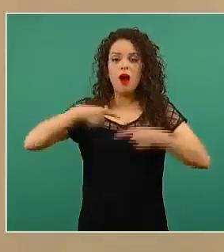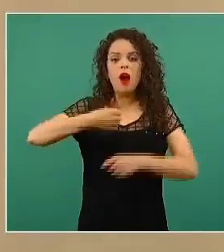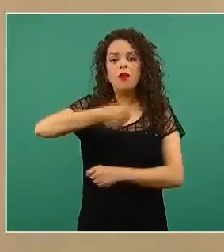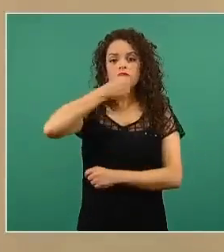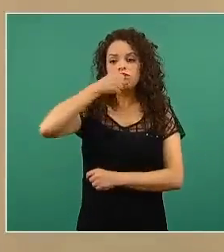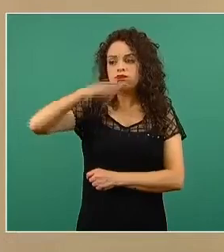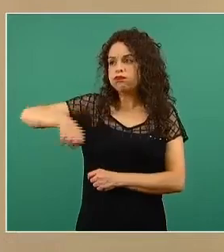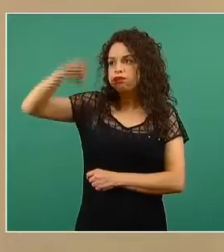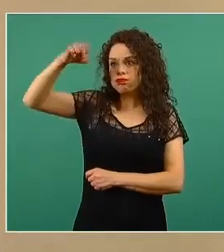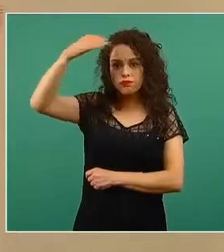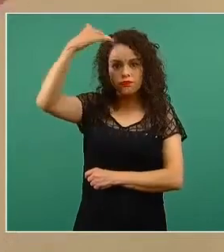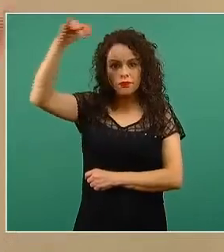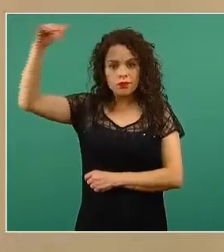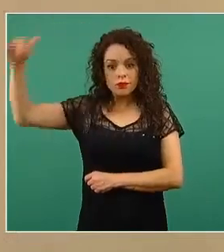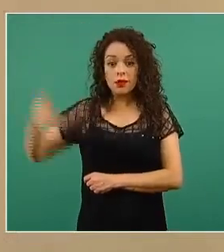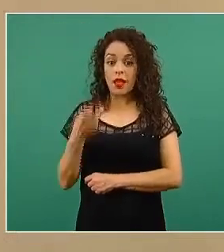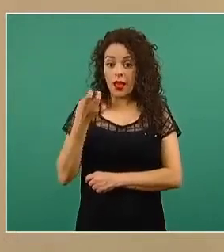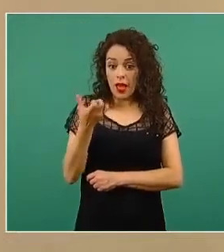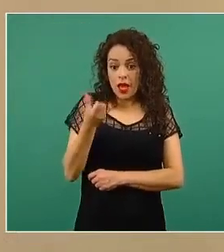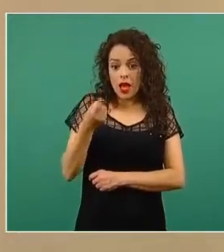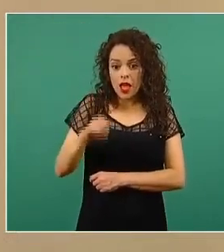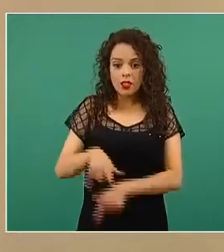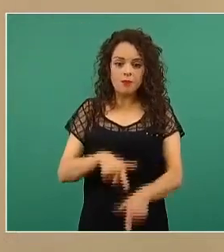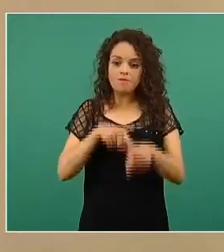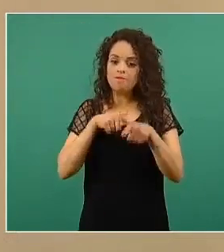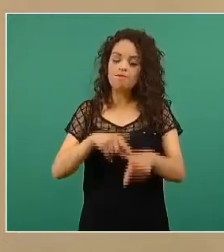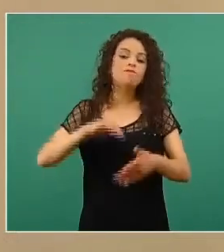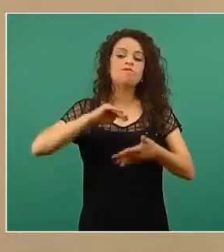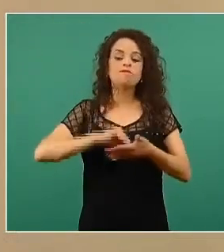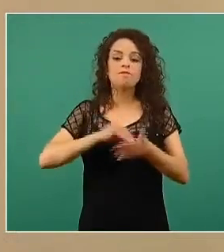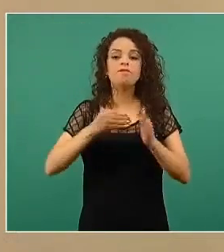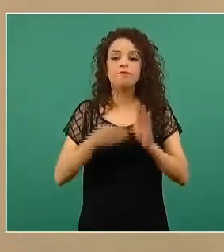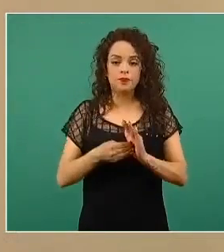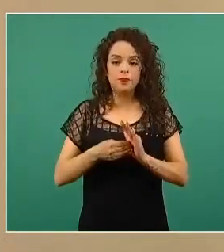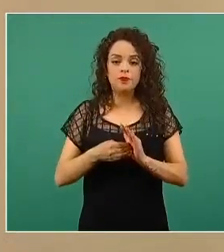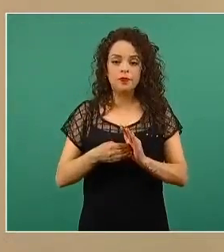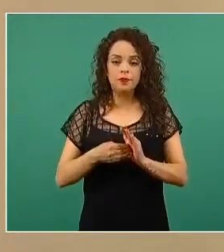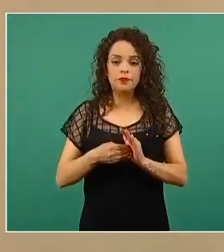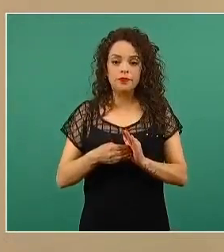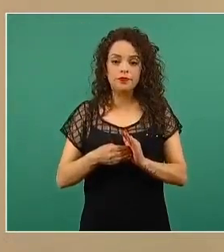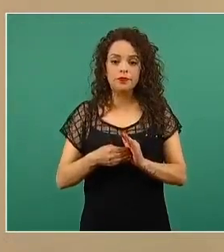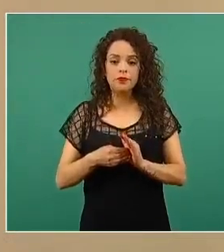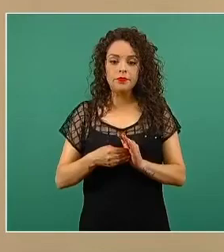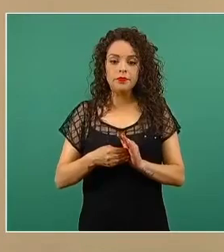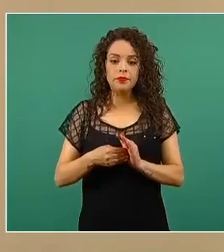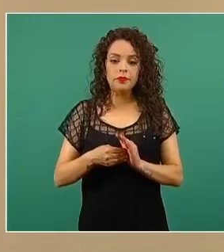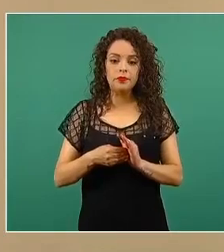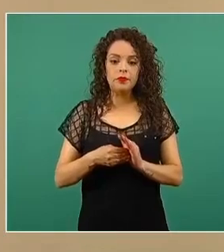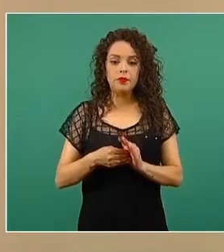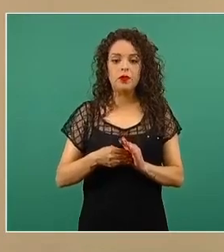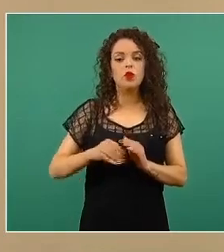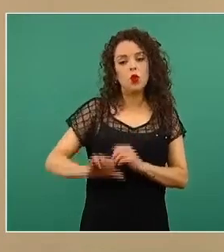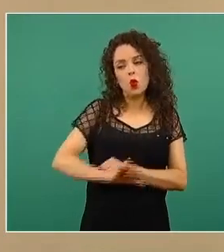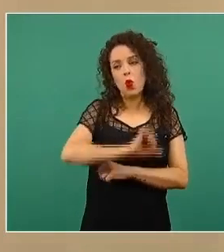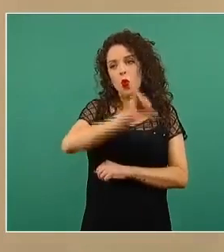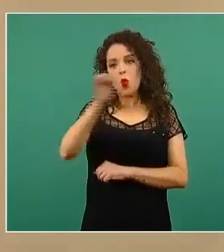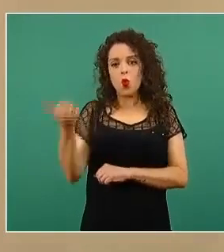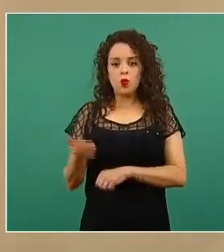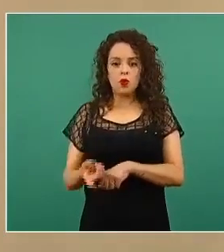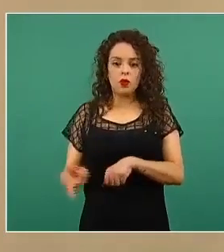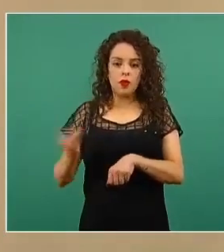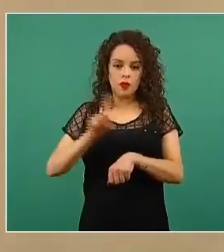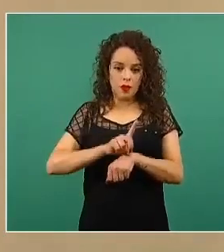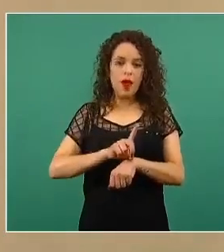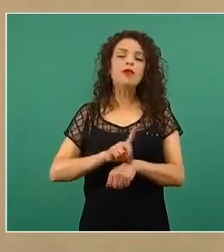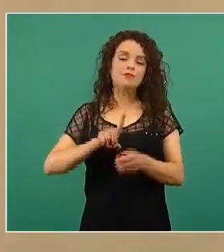hemos implementado esta estrategia que habrá oportunidad en otra ocasión, el